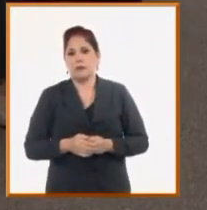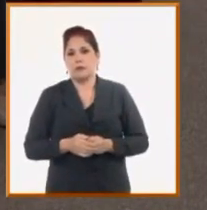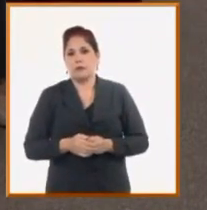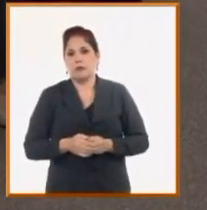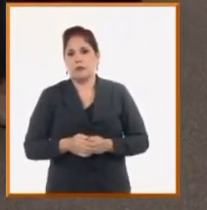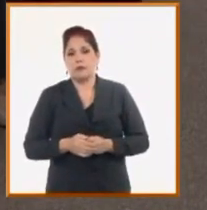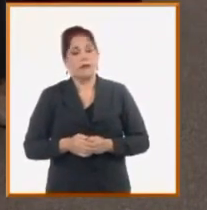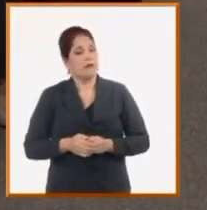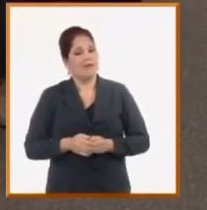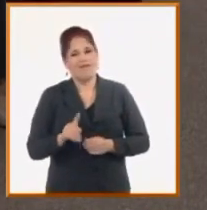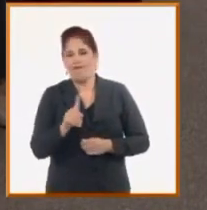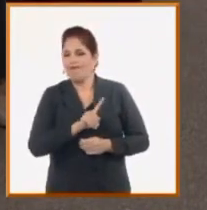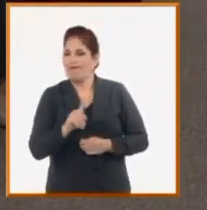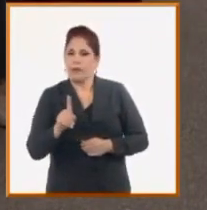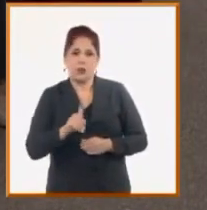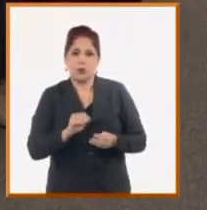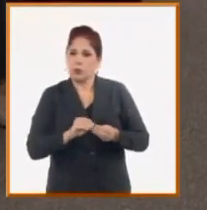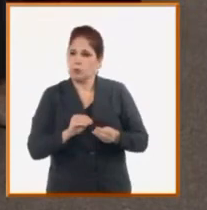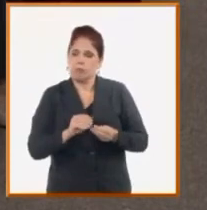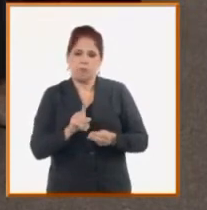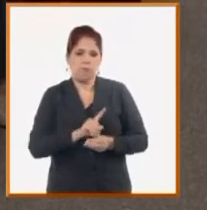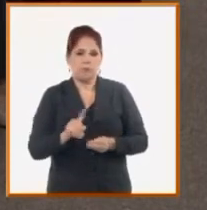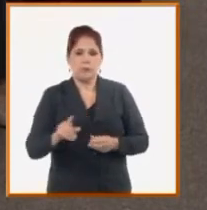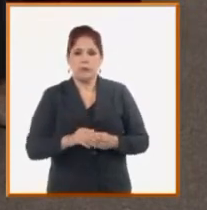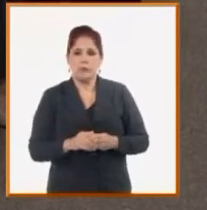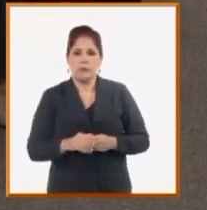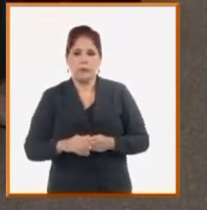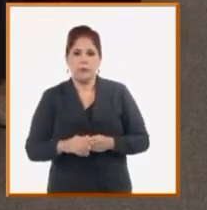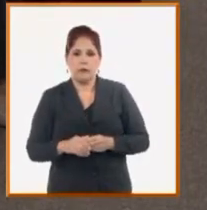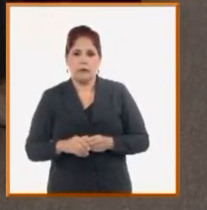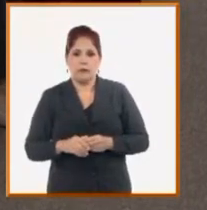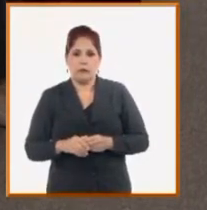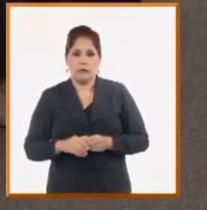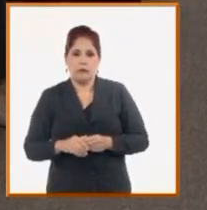hacia los precios finales de los productos de la población.